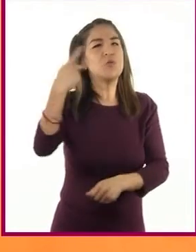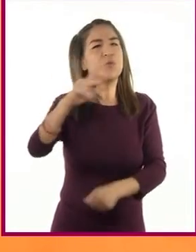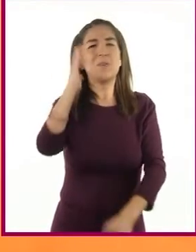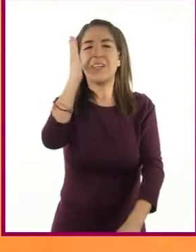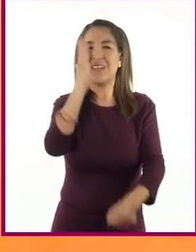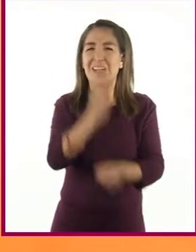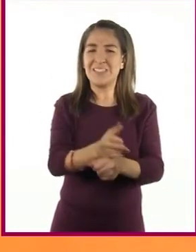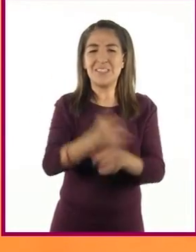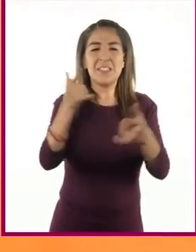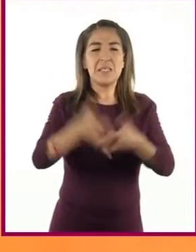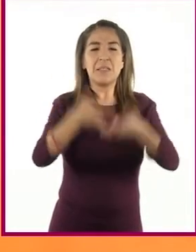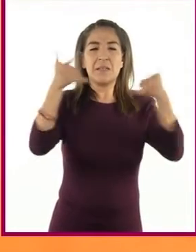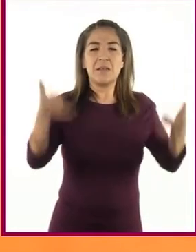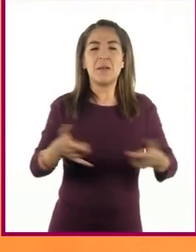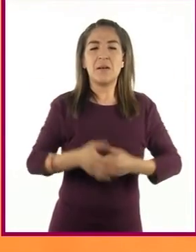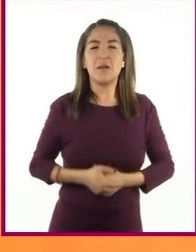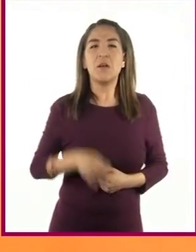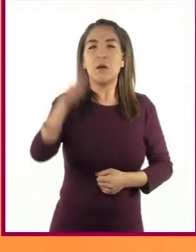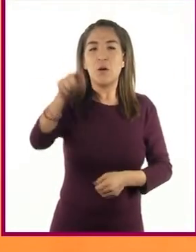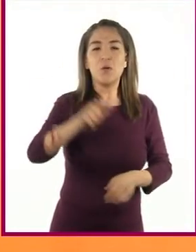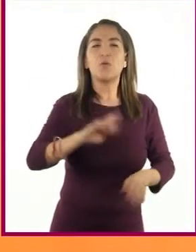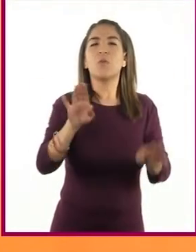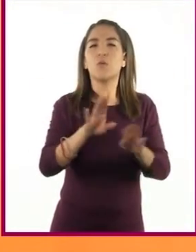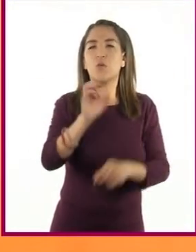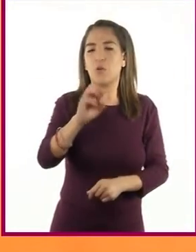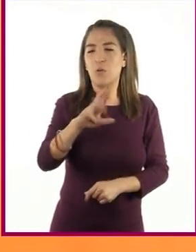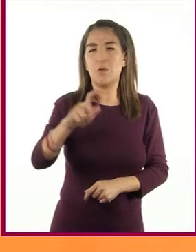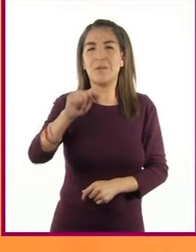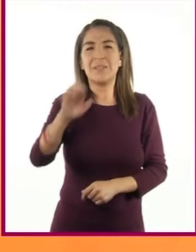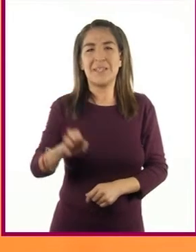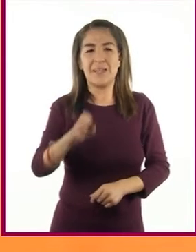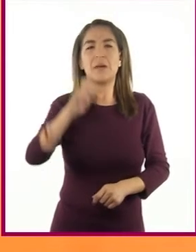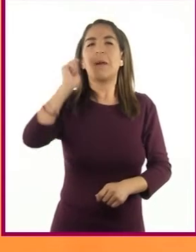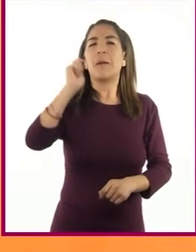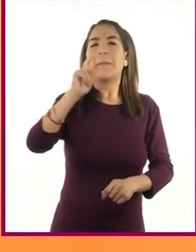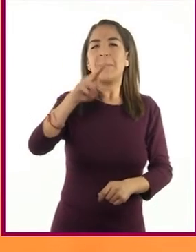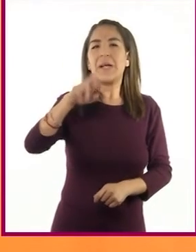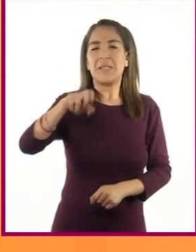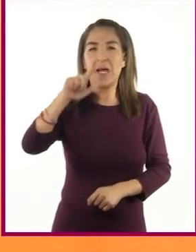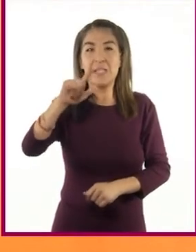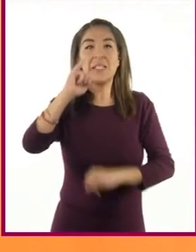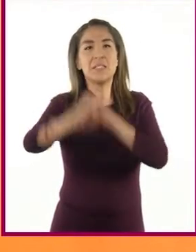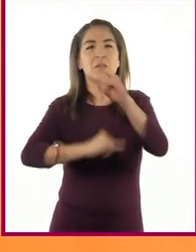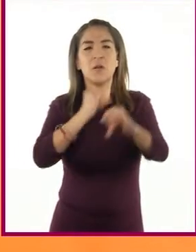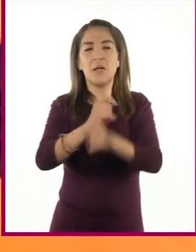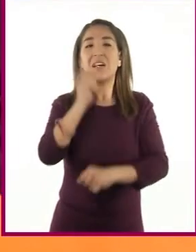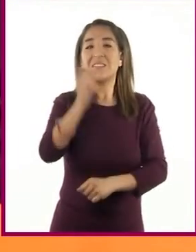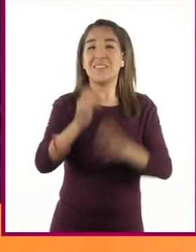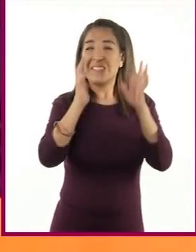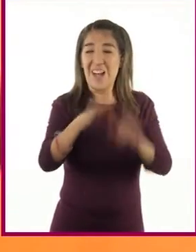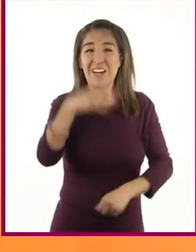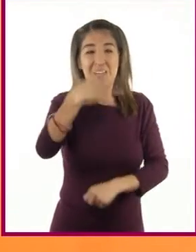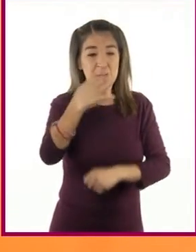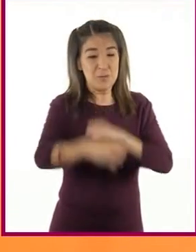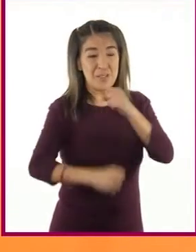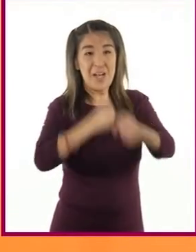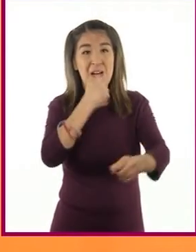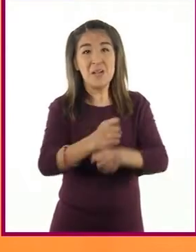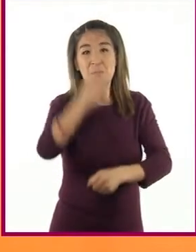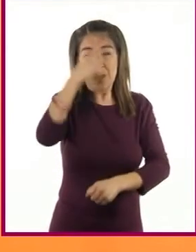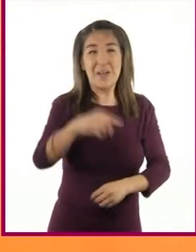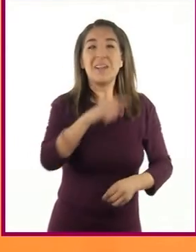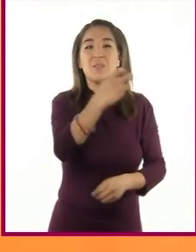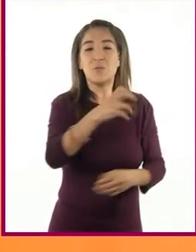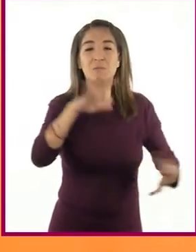historia, la Corte Penal Internacional ha impuesto 14 años de pena privativa de